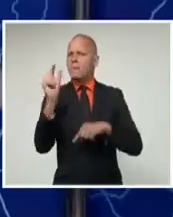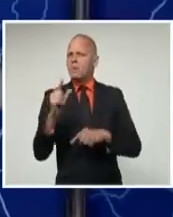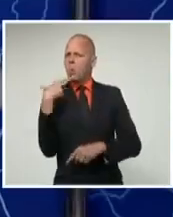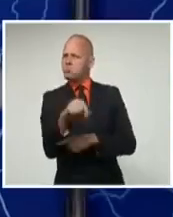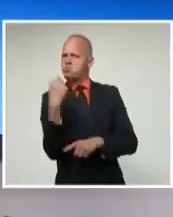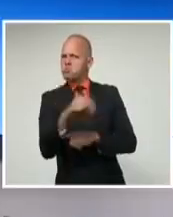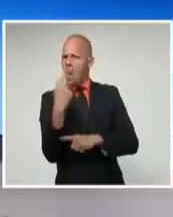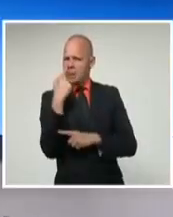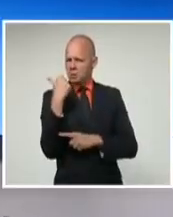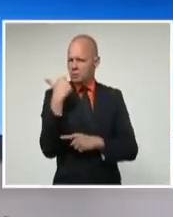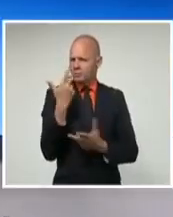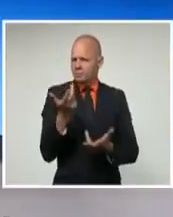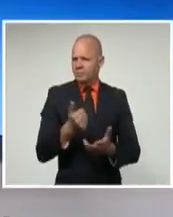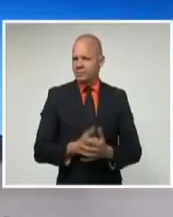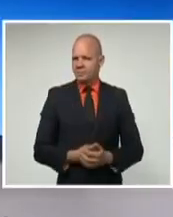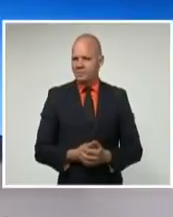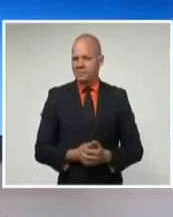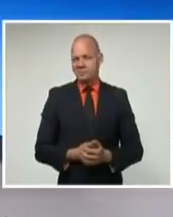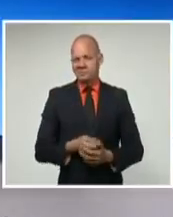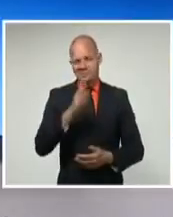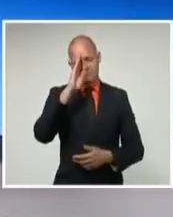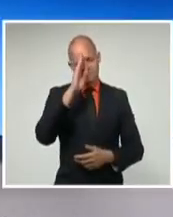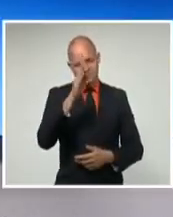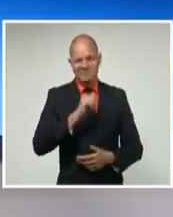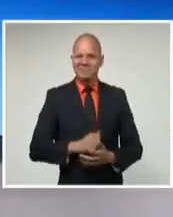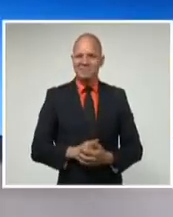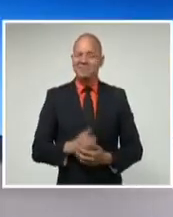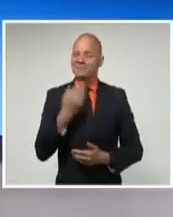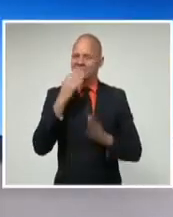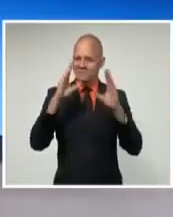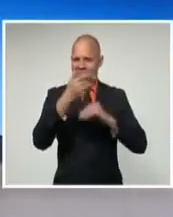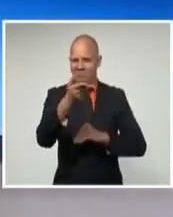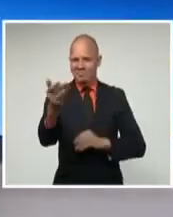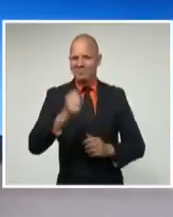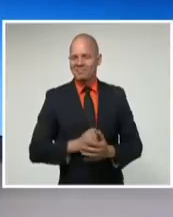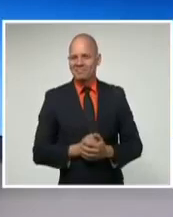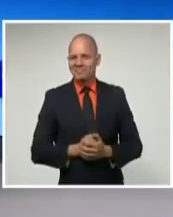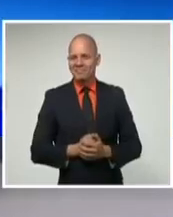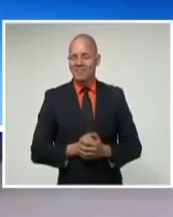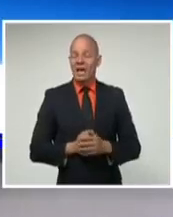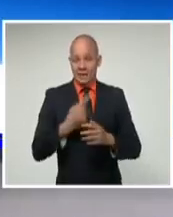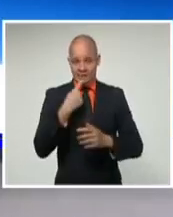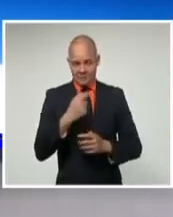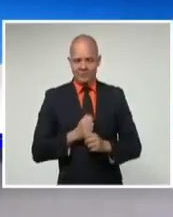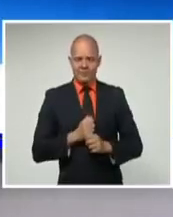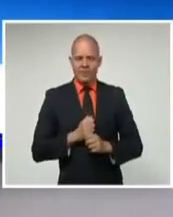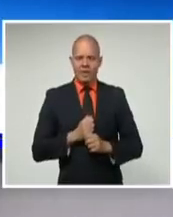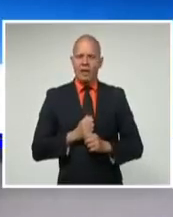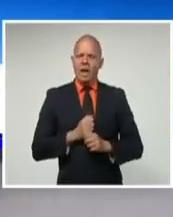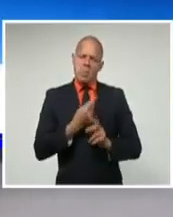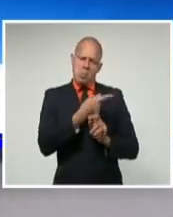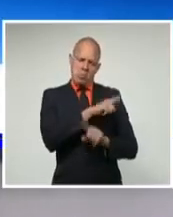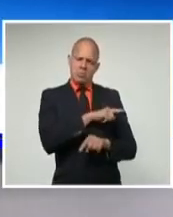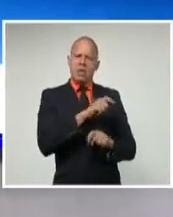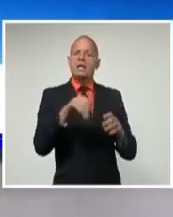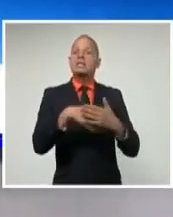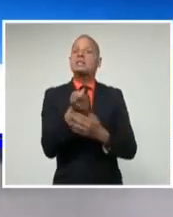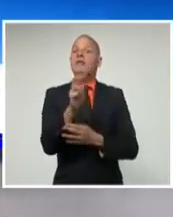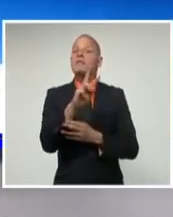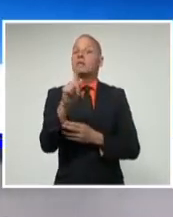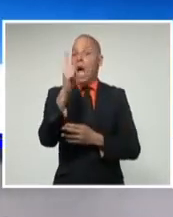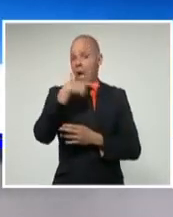Pues buenas noches. Sí, saludos, buenas noches. El miércoles 21 de abril, en horas de la mañana, tres personas provocaron